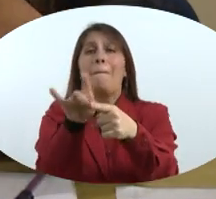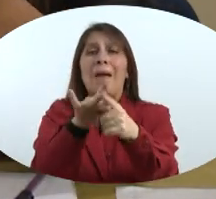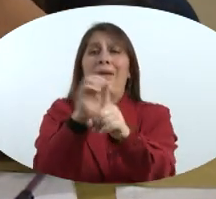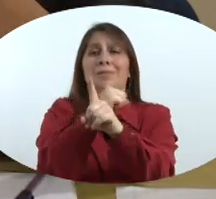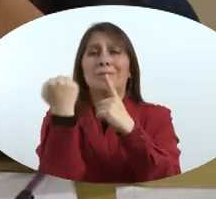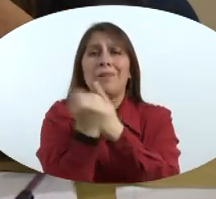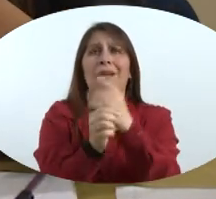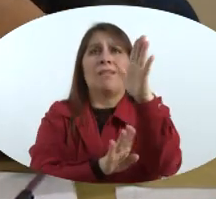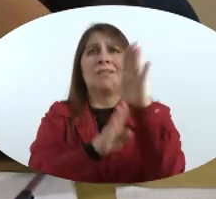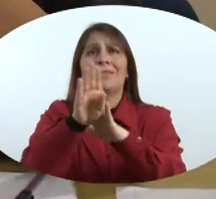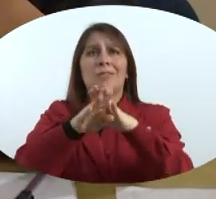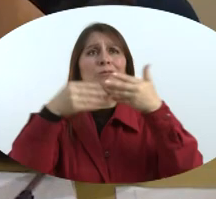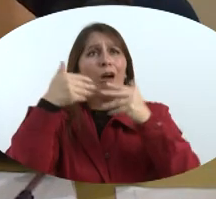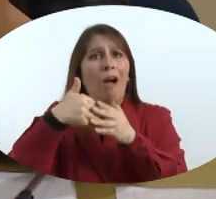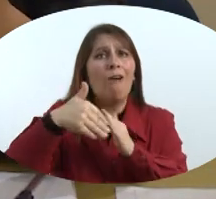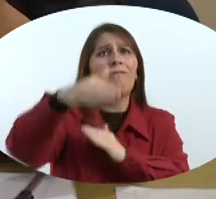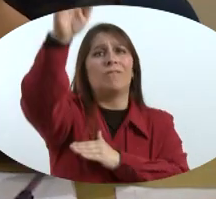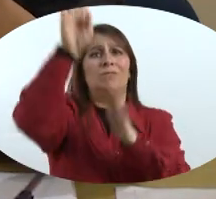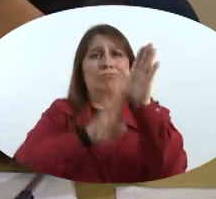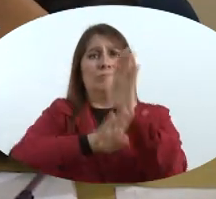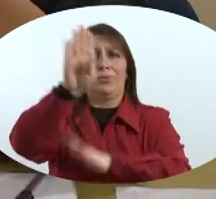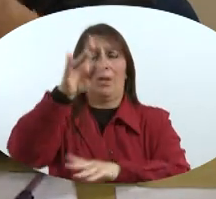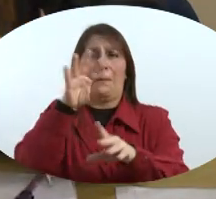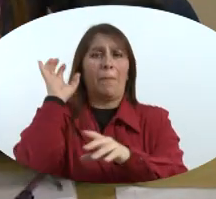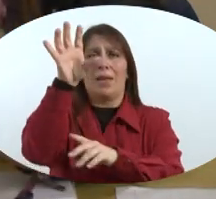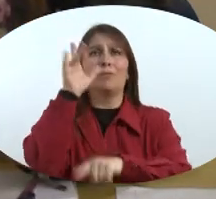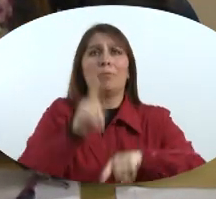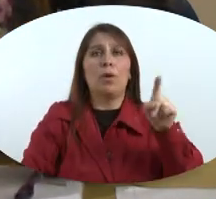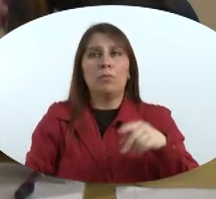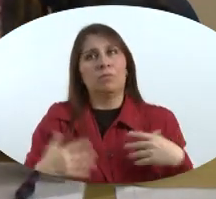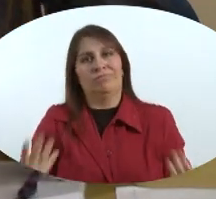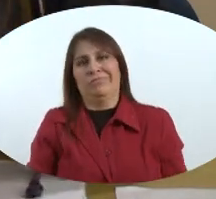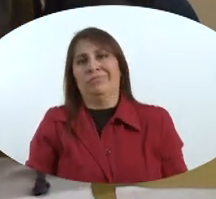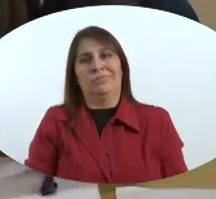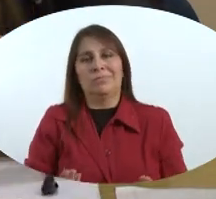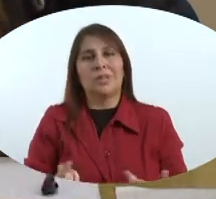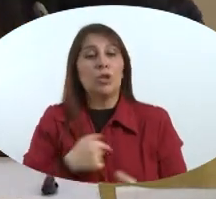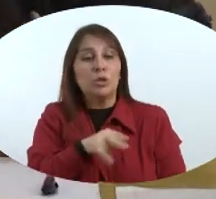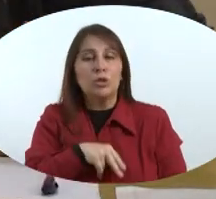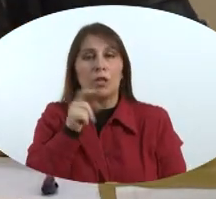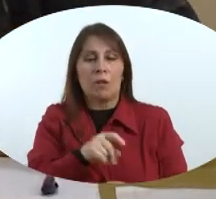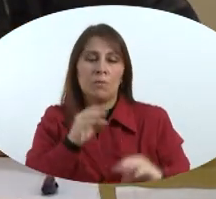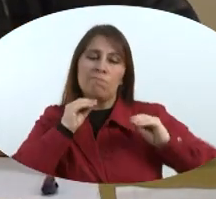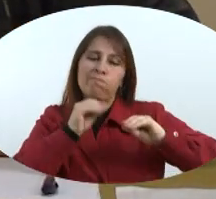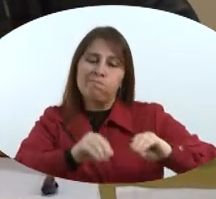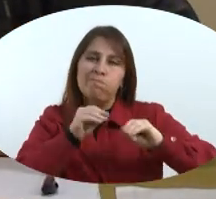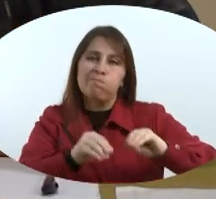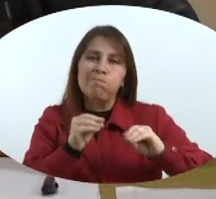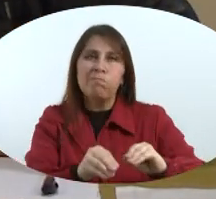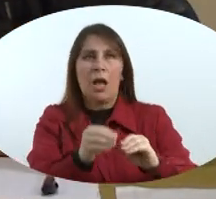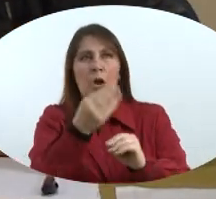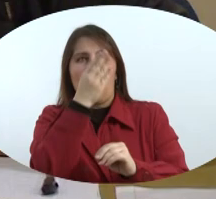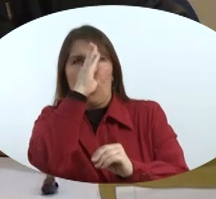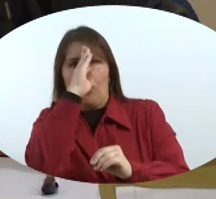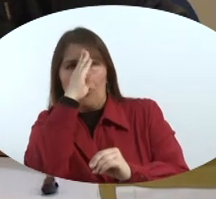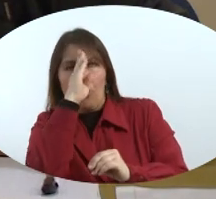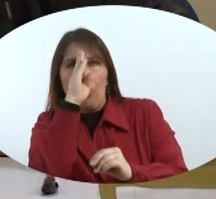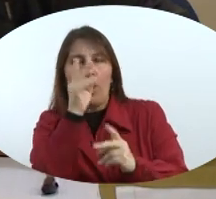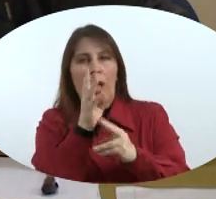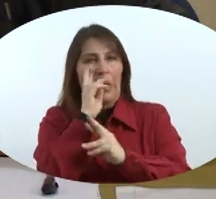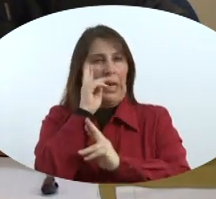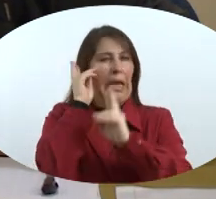y el desarrollo y el avance del país luego acá lo que nosotros debemos hacer es incentivar cultivar la semilla de la duda